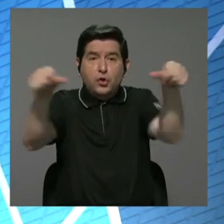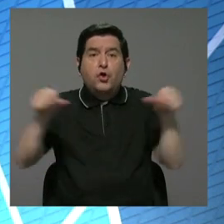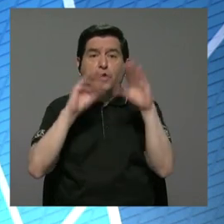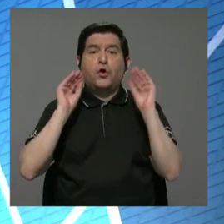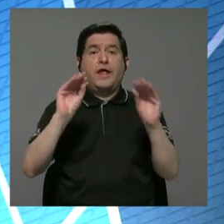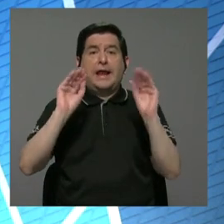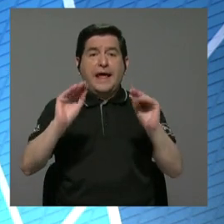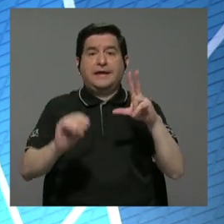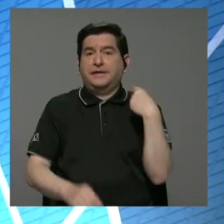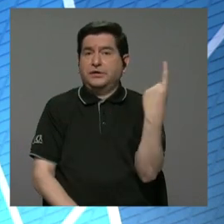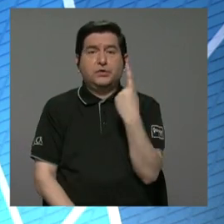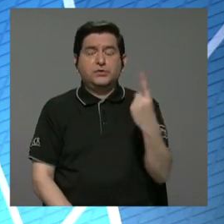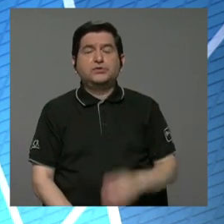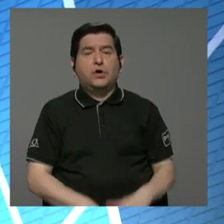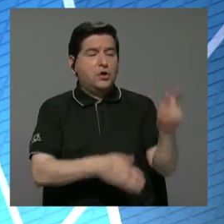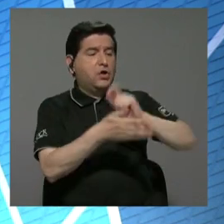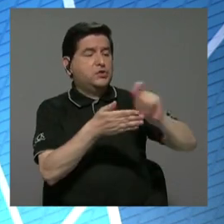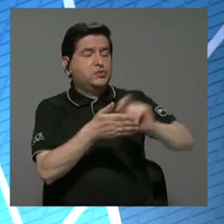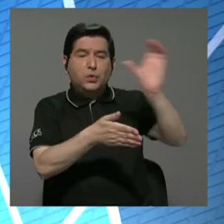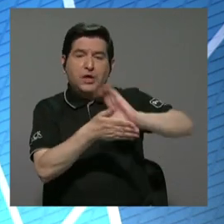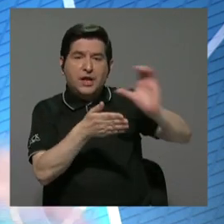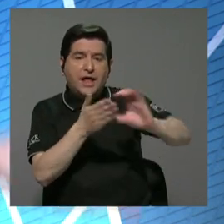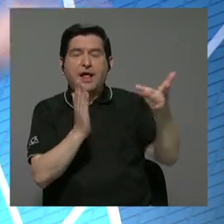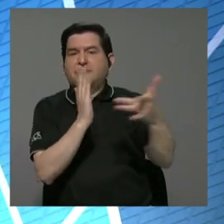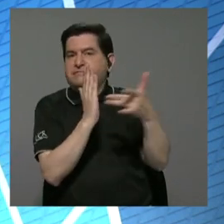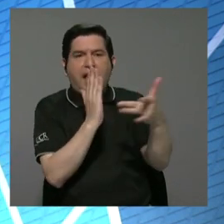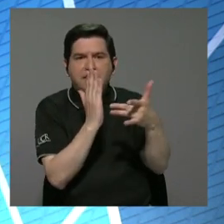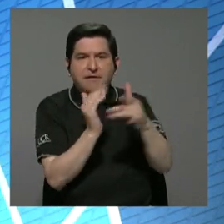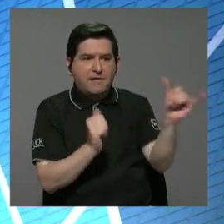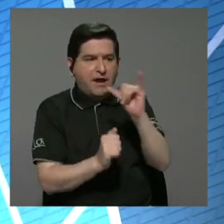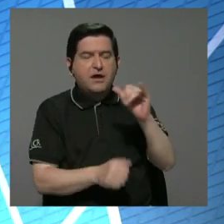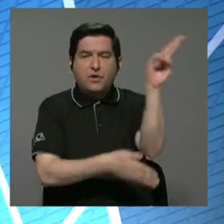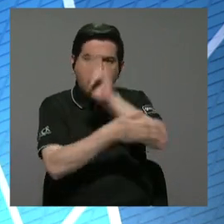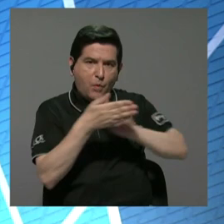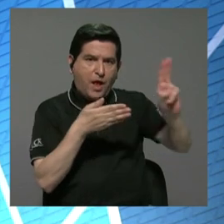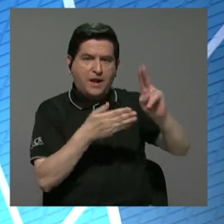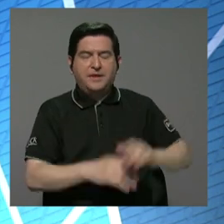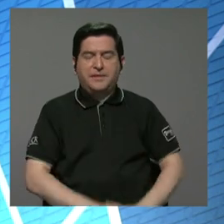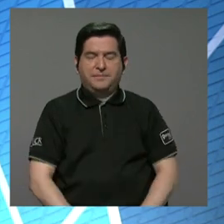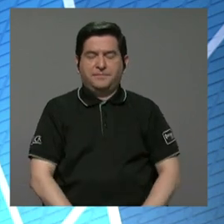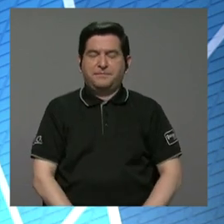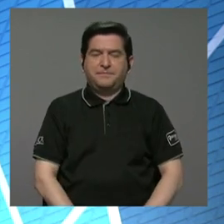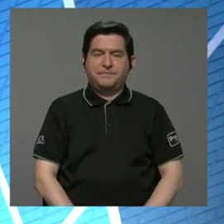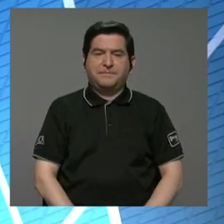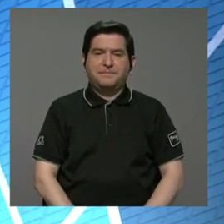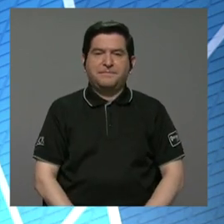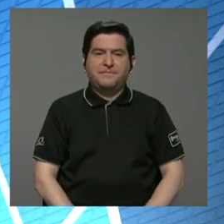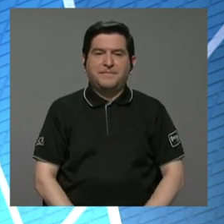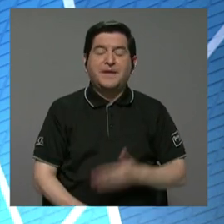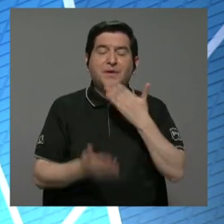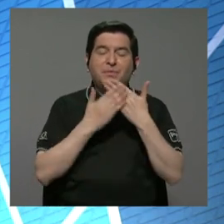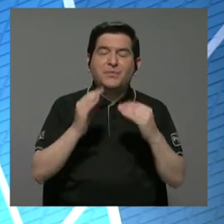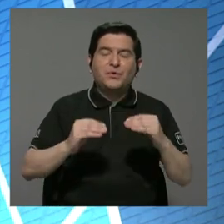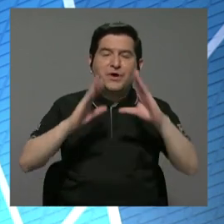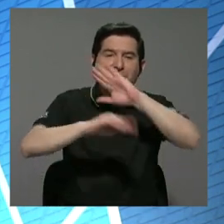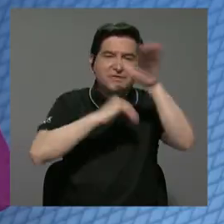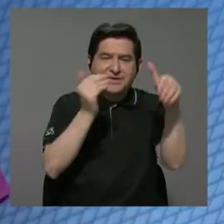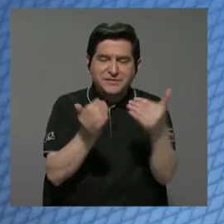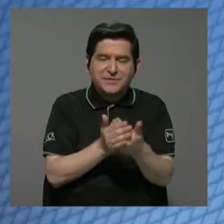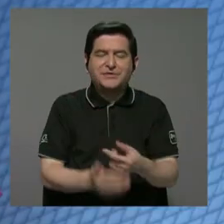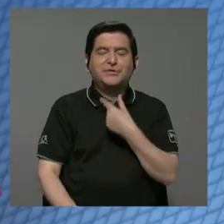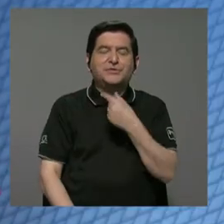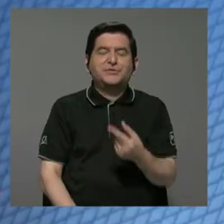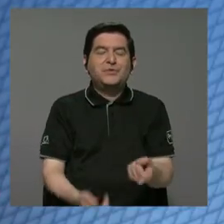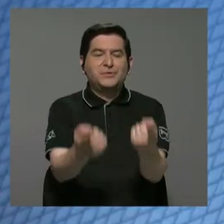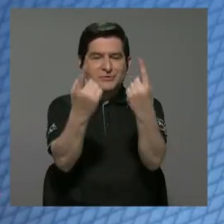educativo, ¿verdad? No solo primaria, secundaria, técnica, sino también a nivel universitario? Sí, bueno, buenos días para todos, un gusto estar